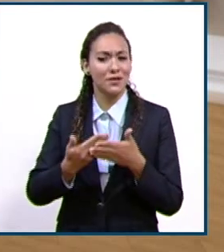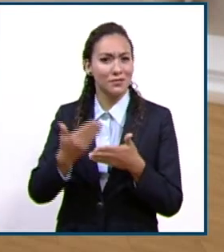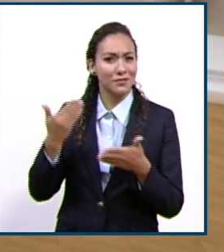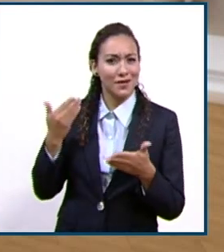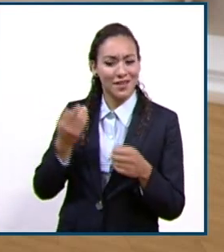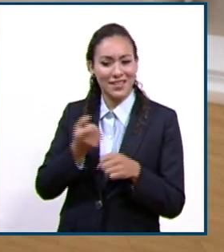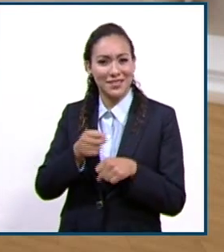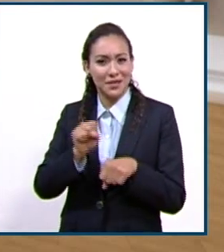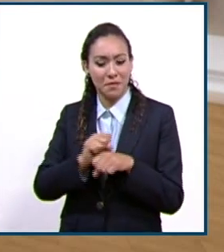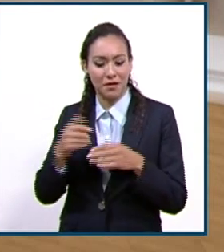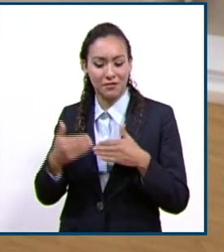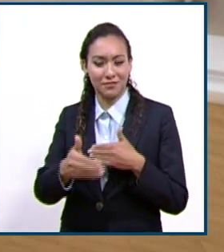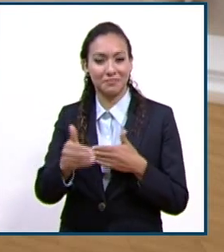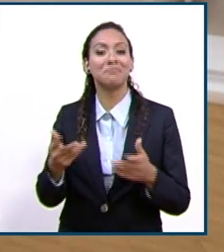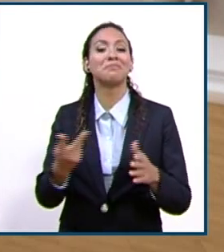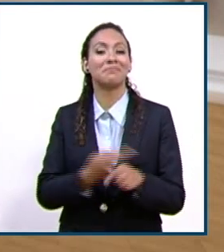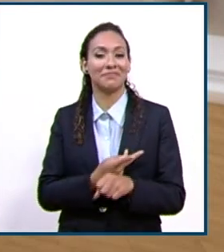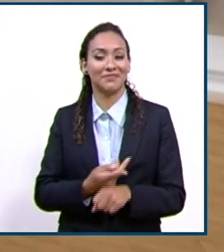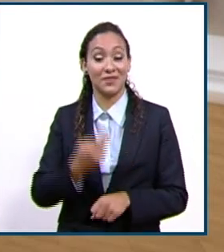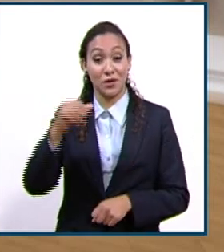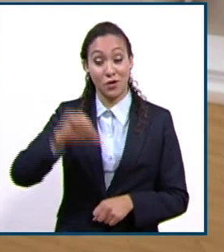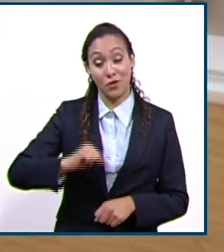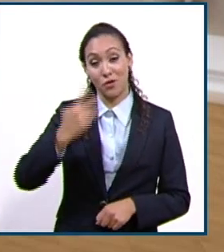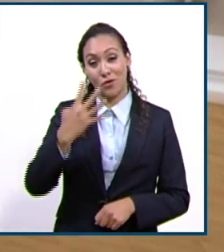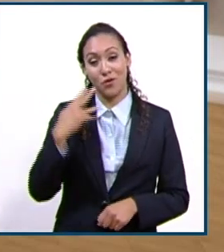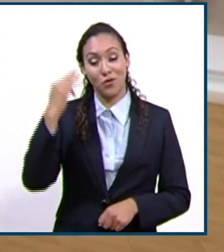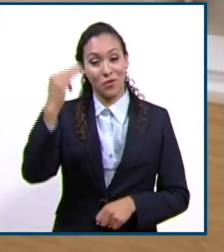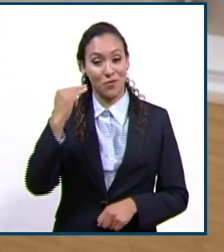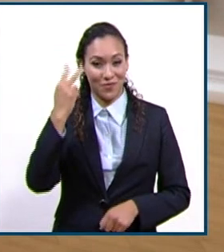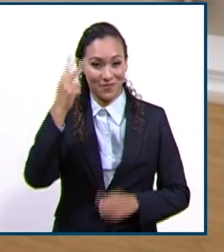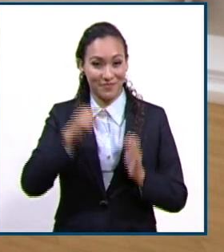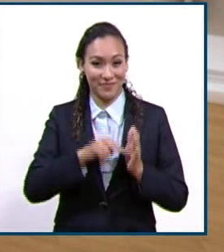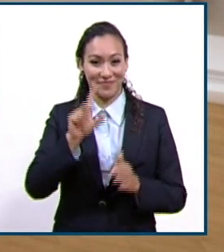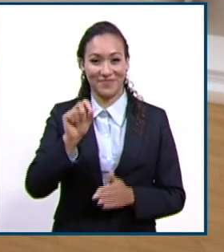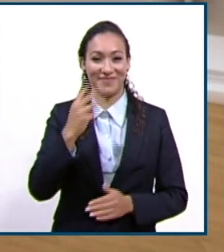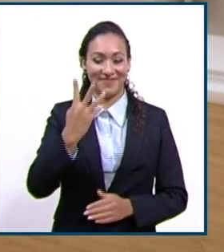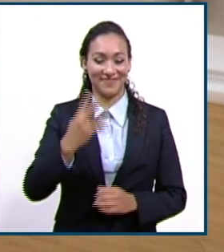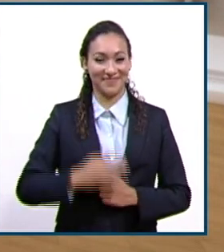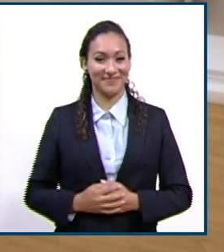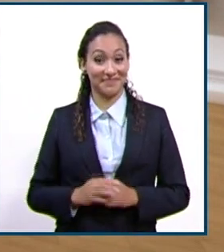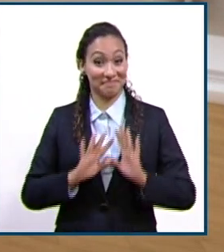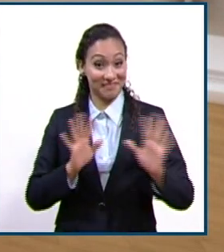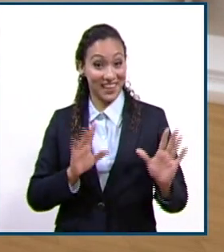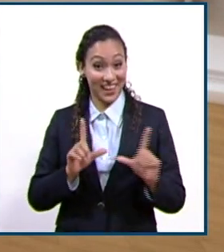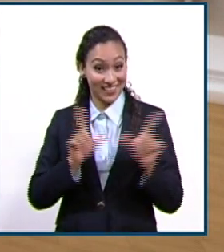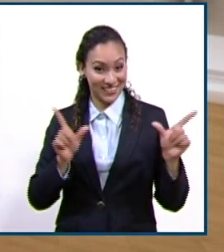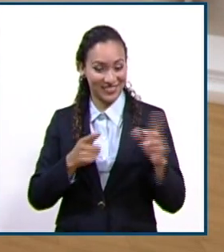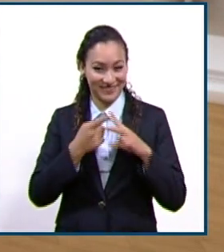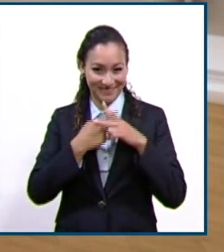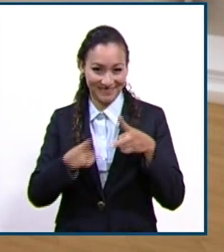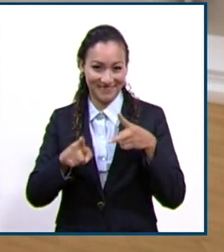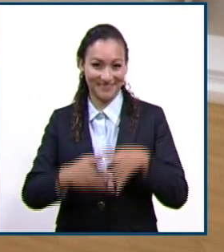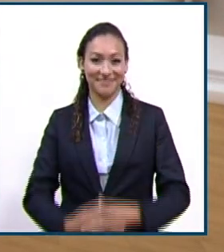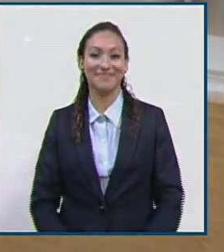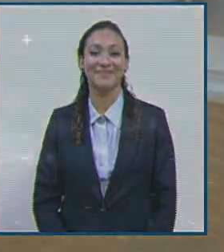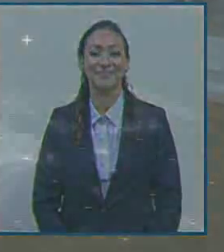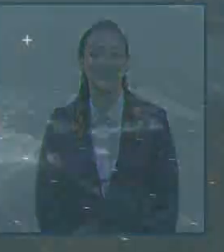de semana y mes, 4 de marzo de 2024. Así que todo listo, comenzamos.